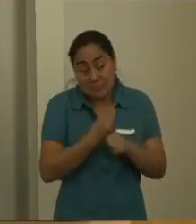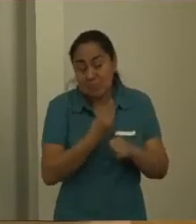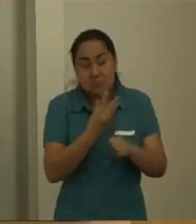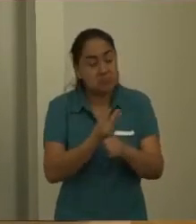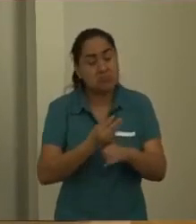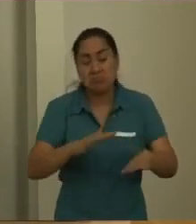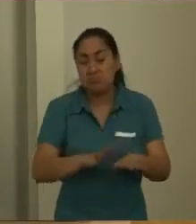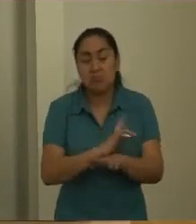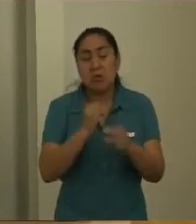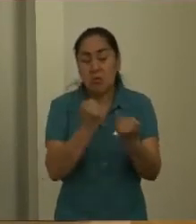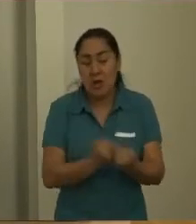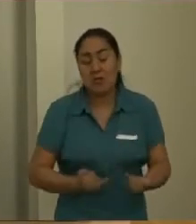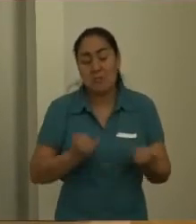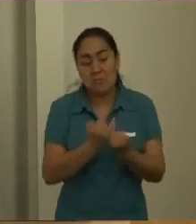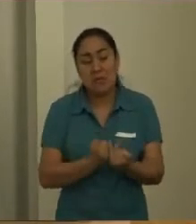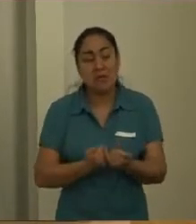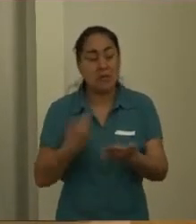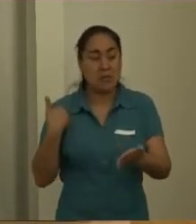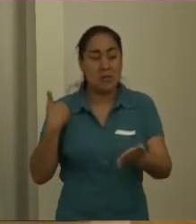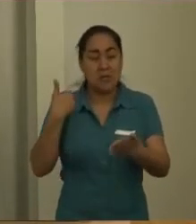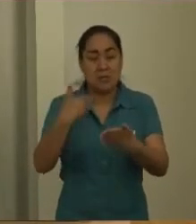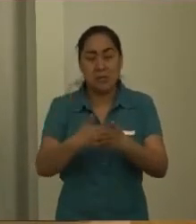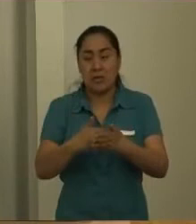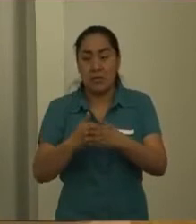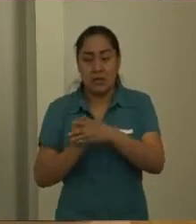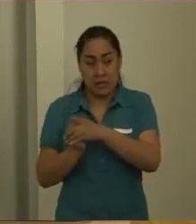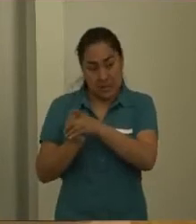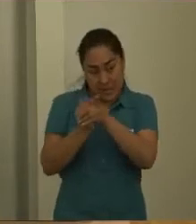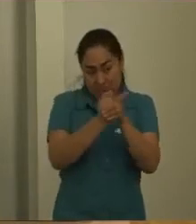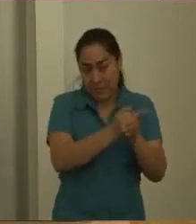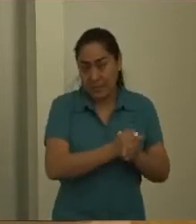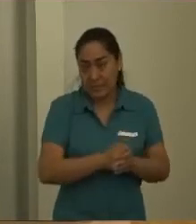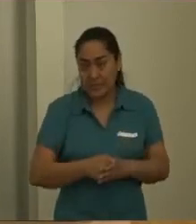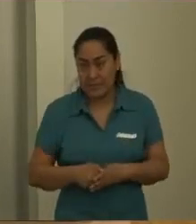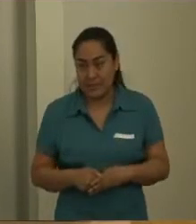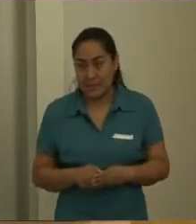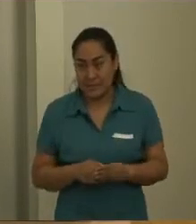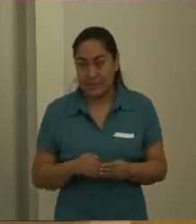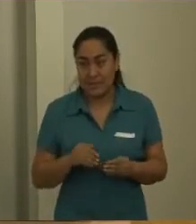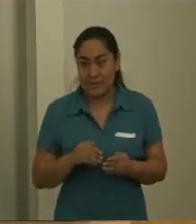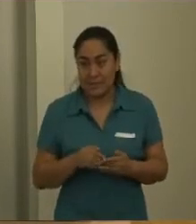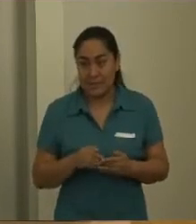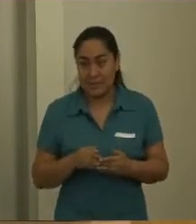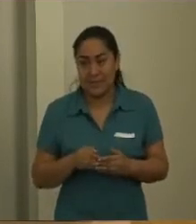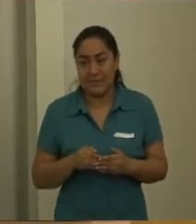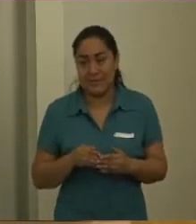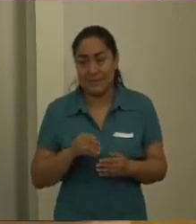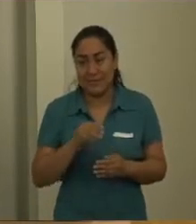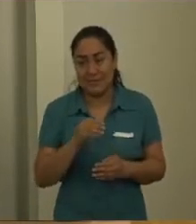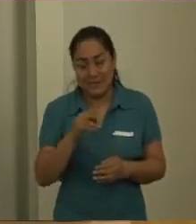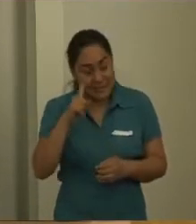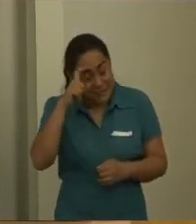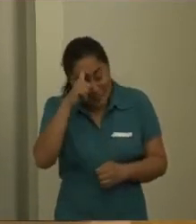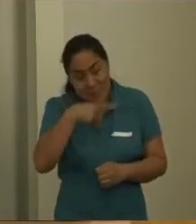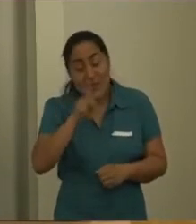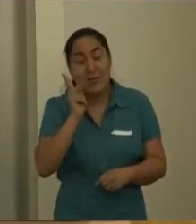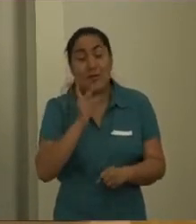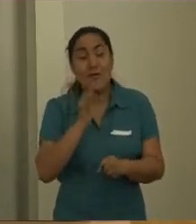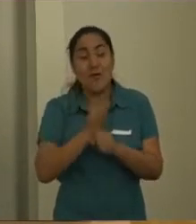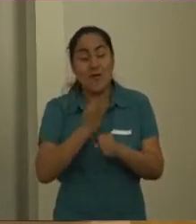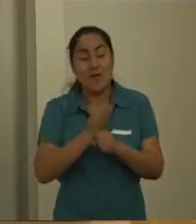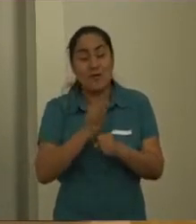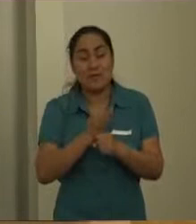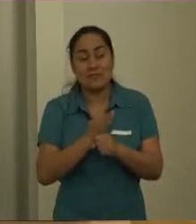hablar de los años si no podemos decir que se ha ido intensificando sabemos que hay más que